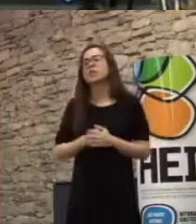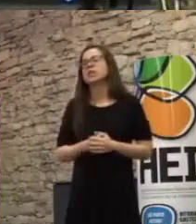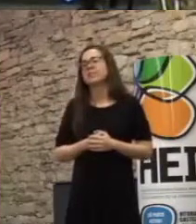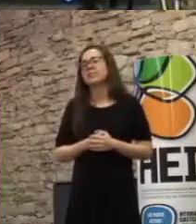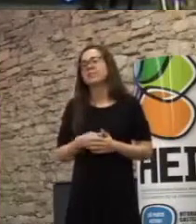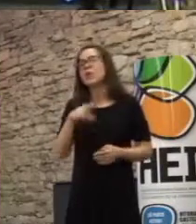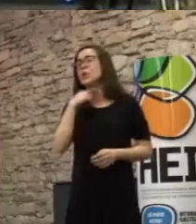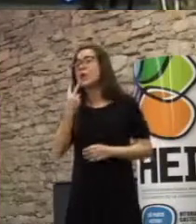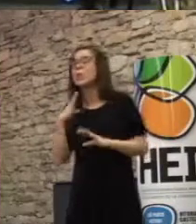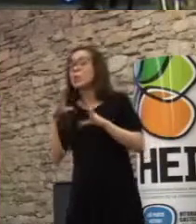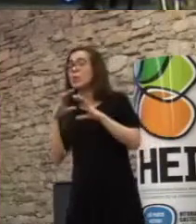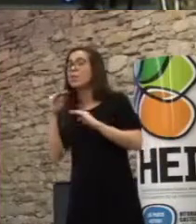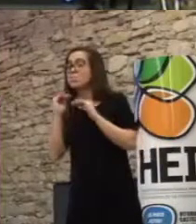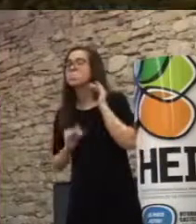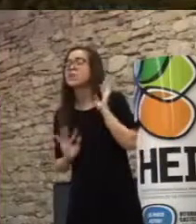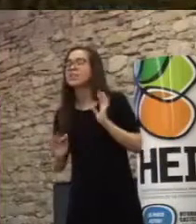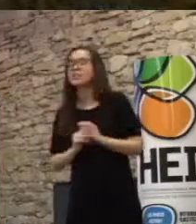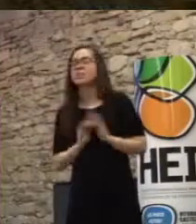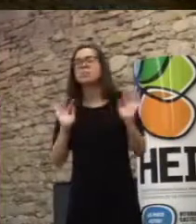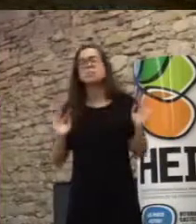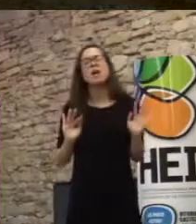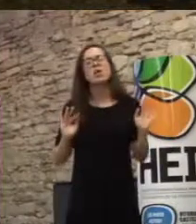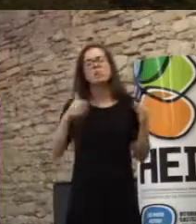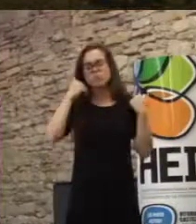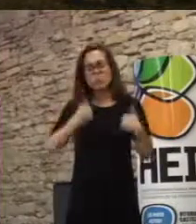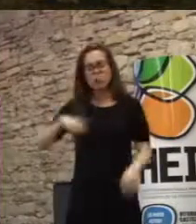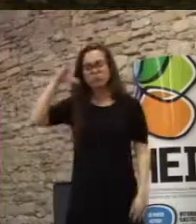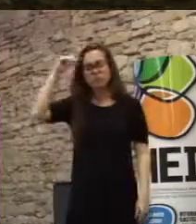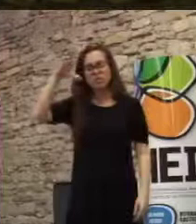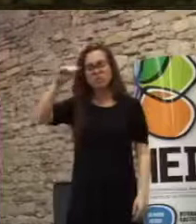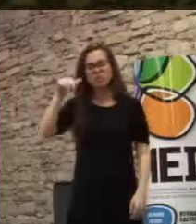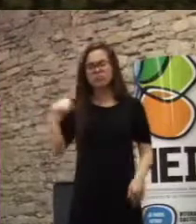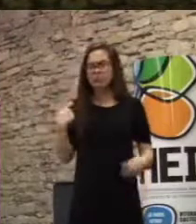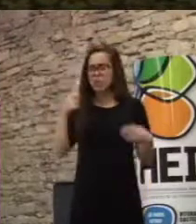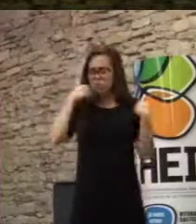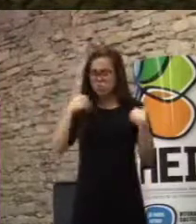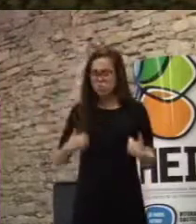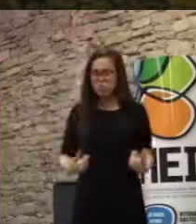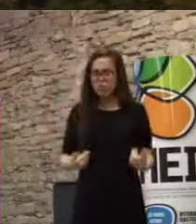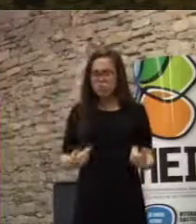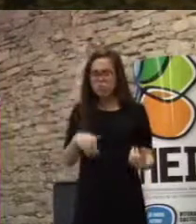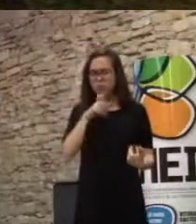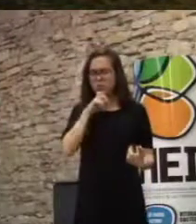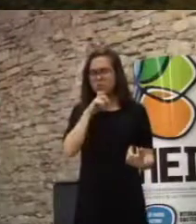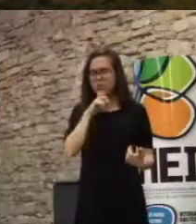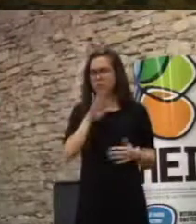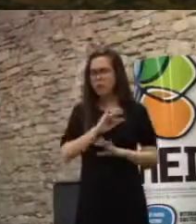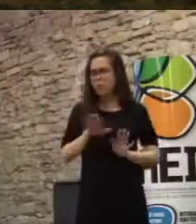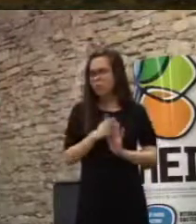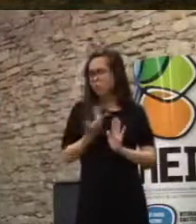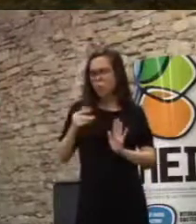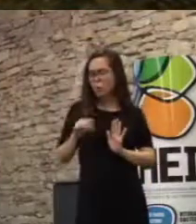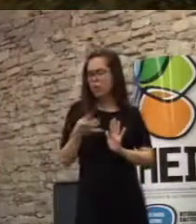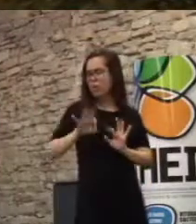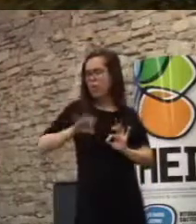nuestras palabras pero que al ser humano súper inteligente no entonces dice conchos y el uso del cuerpo es tan complicado lo quitamos de la ecuación no lo usamos